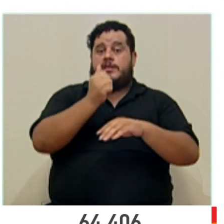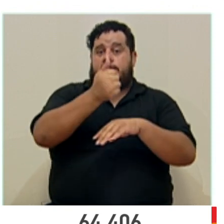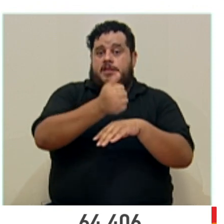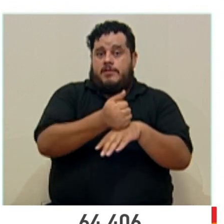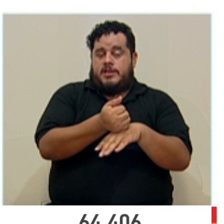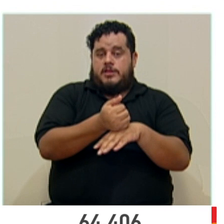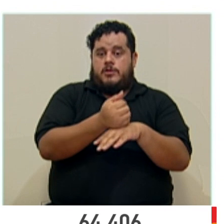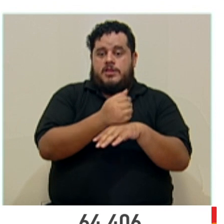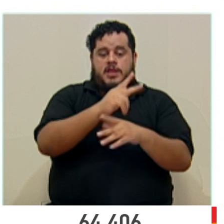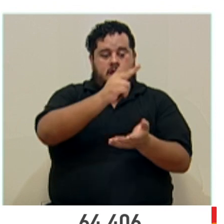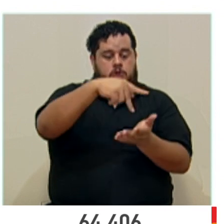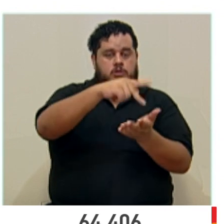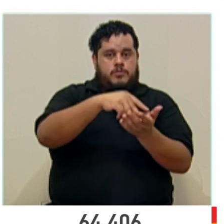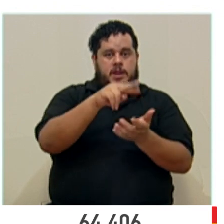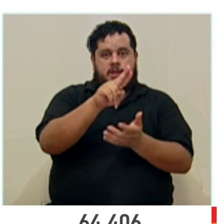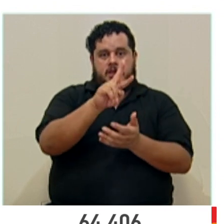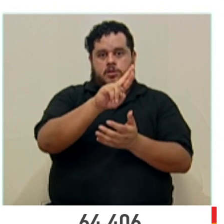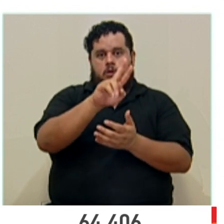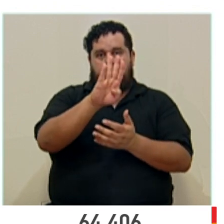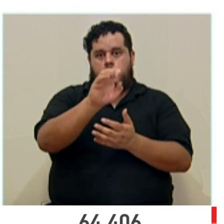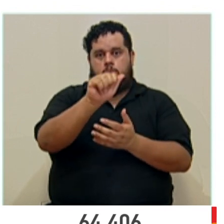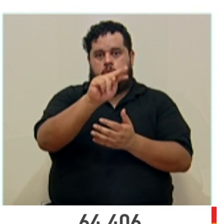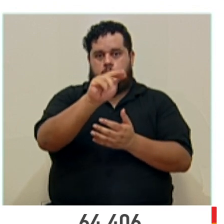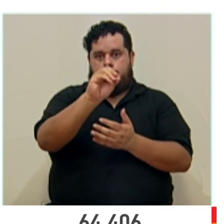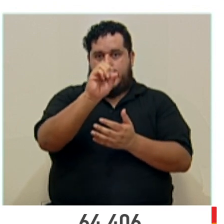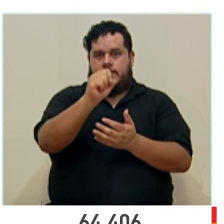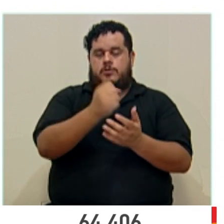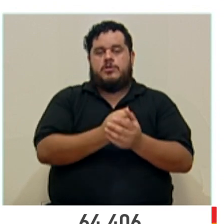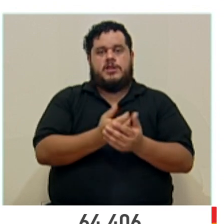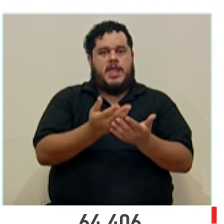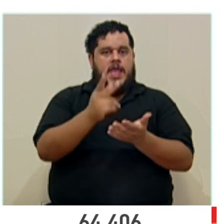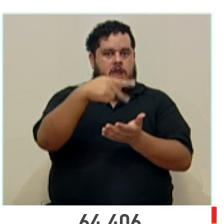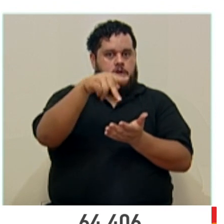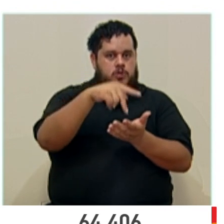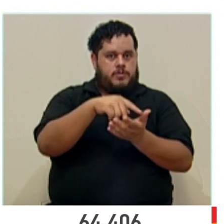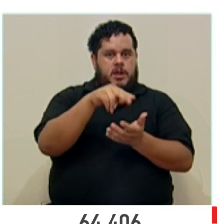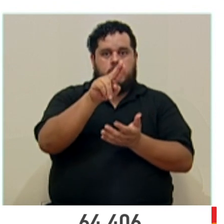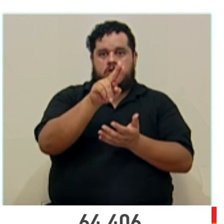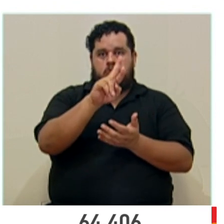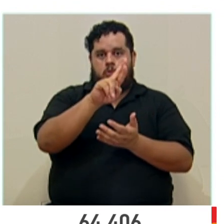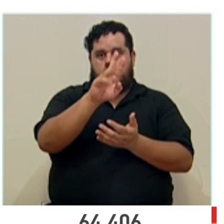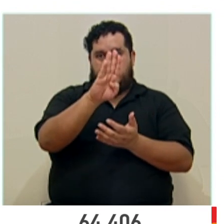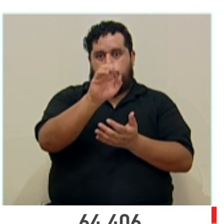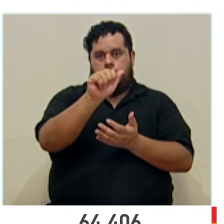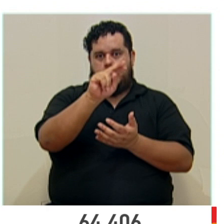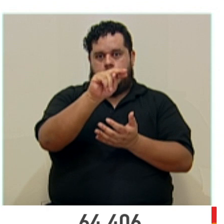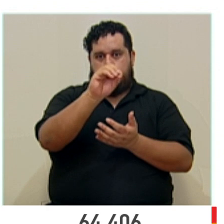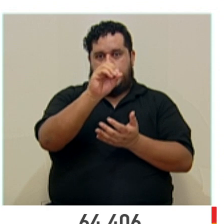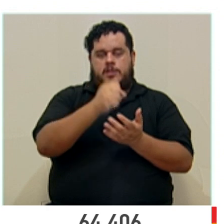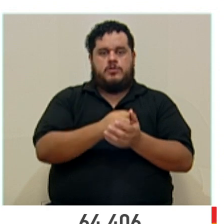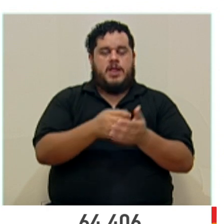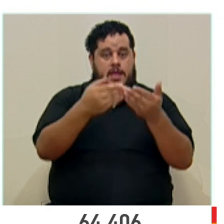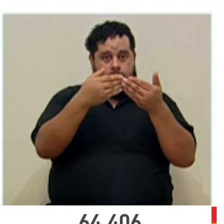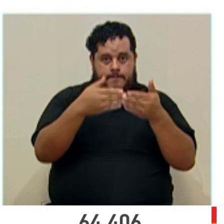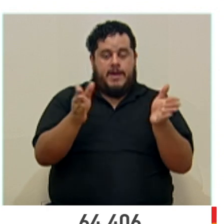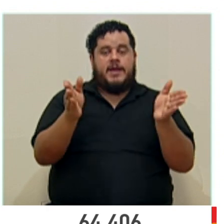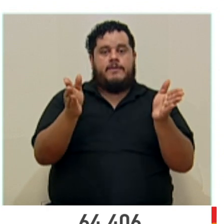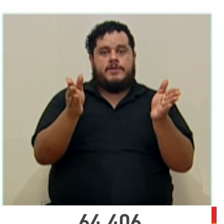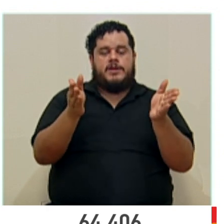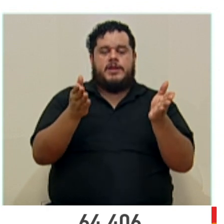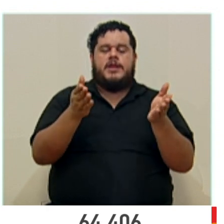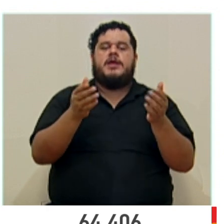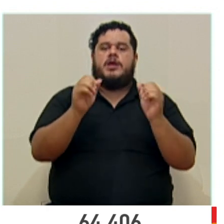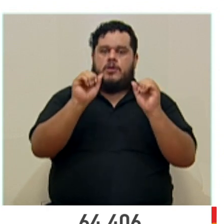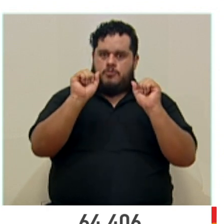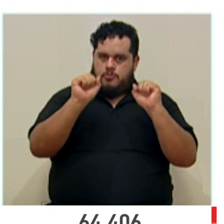los parques urbanos, podemos pasar a la siguiente si gustan, los parques urbanos van a abrir, podrán